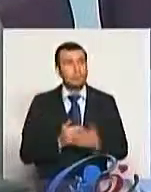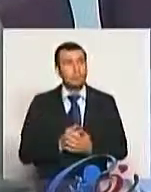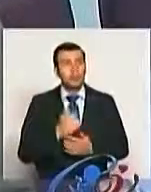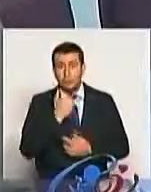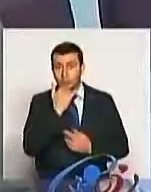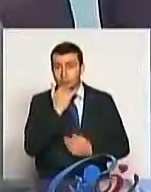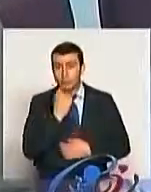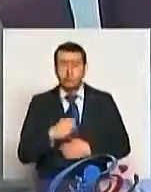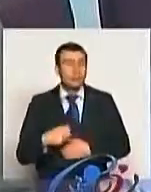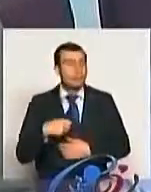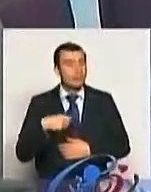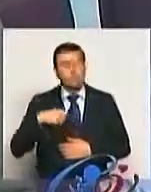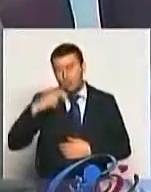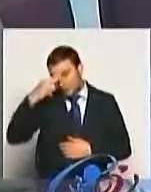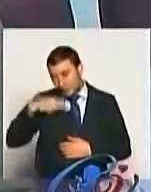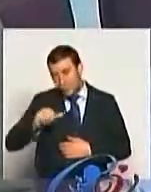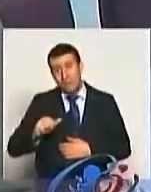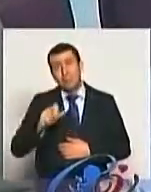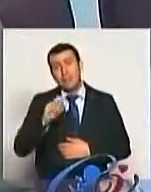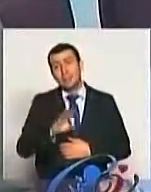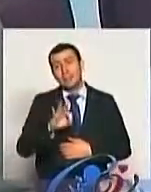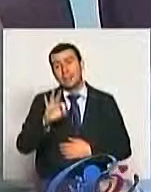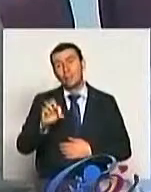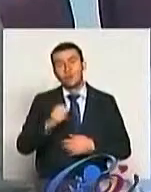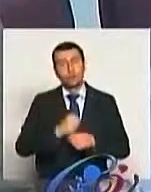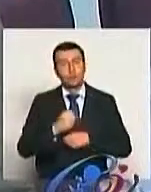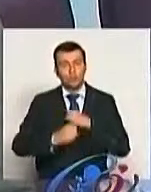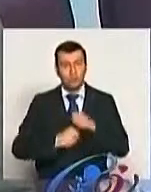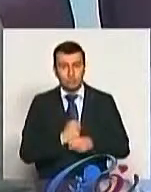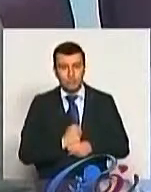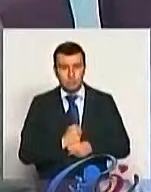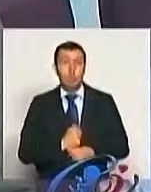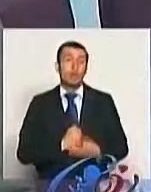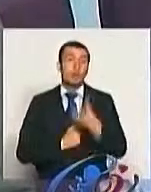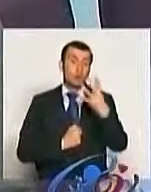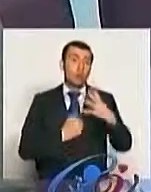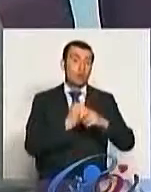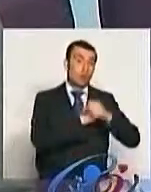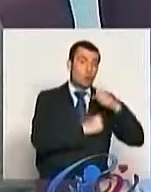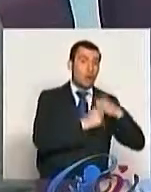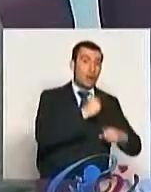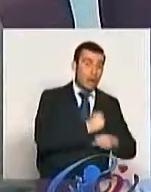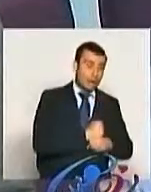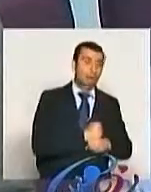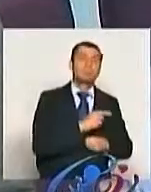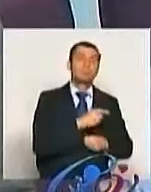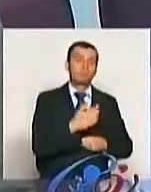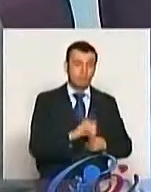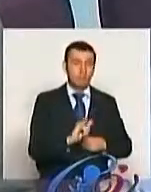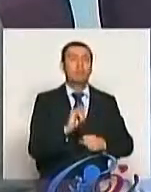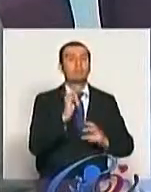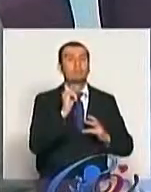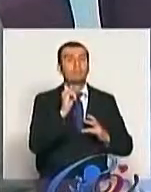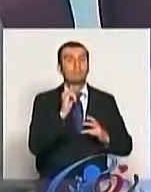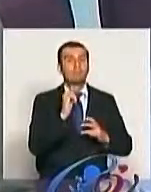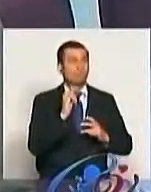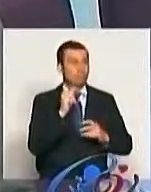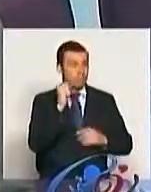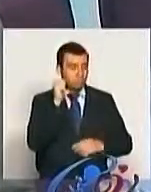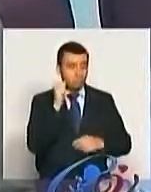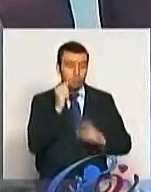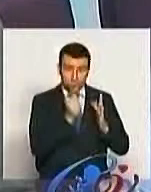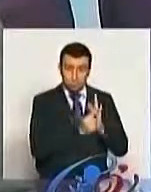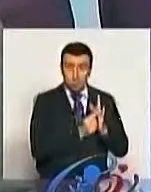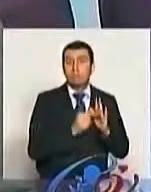que yo tengo una hija de 38 años. Hace 4 años está casada y ella no ha podido quedar embarazada.